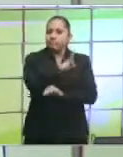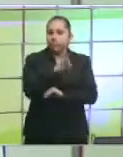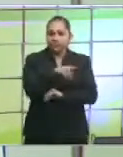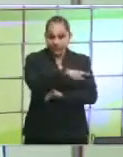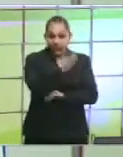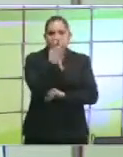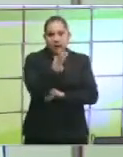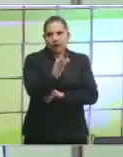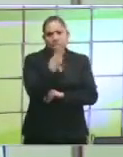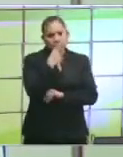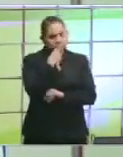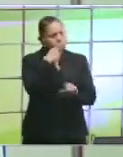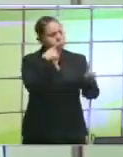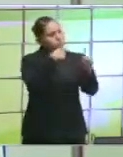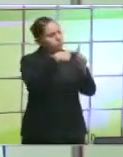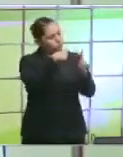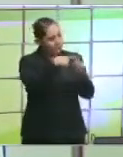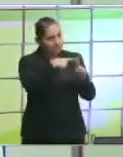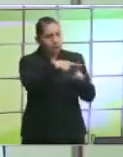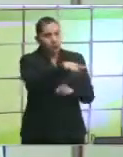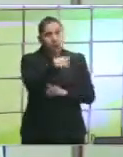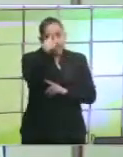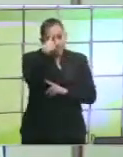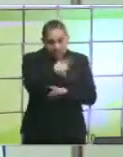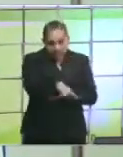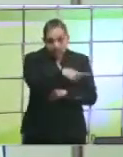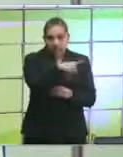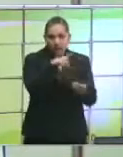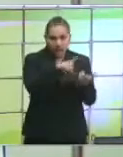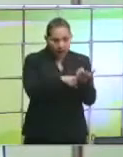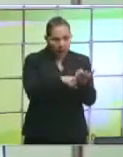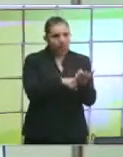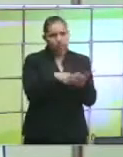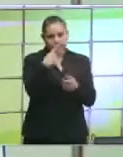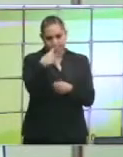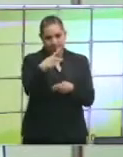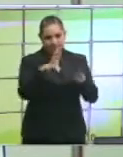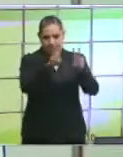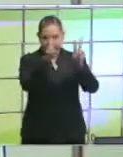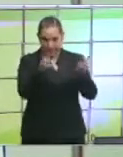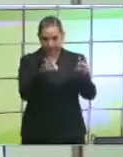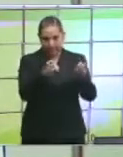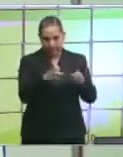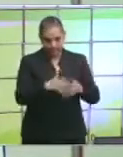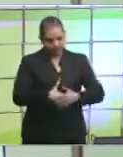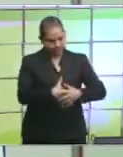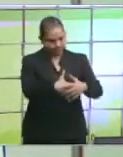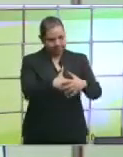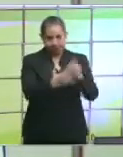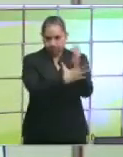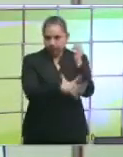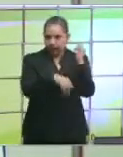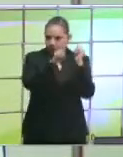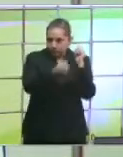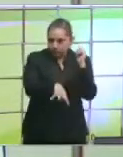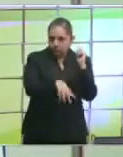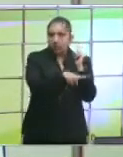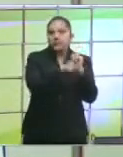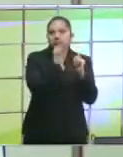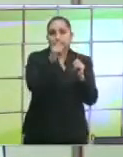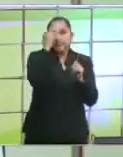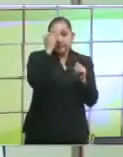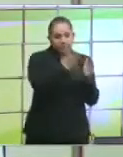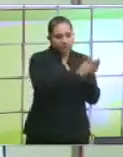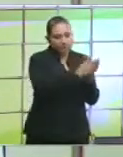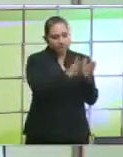todo el proceso decisorio de ese asunto de la interrupción del embarazo por la ley de plazos que